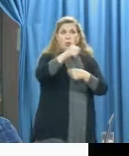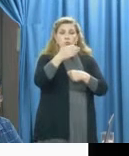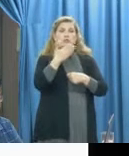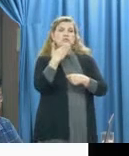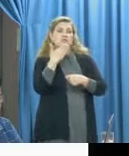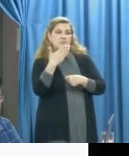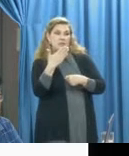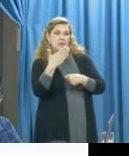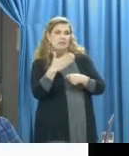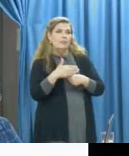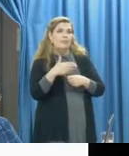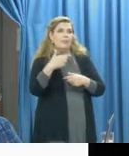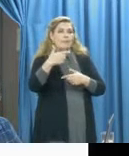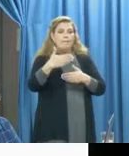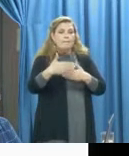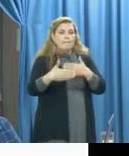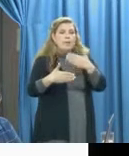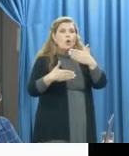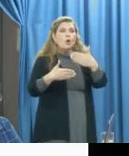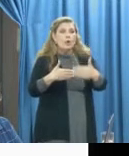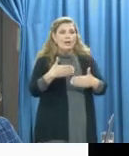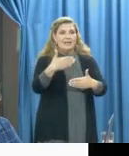recuperan. Progresión